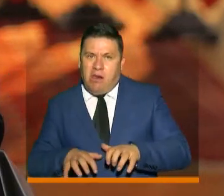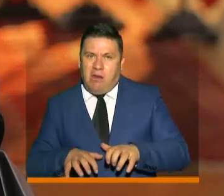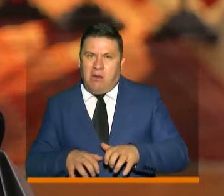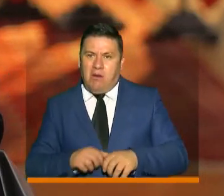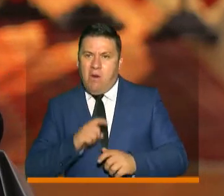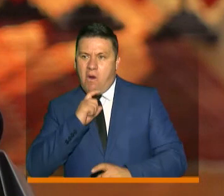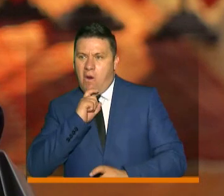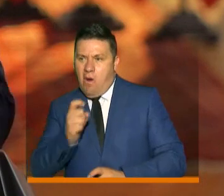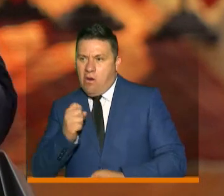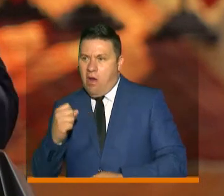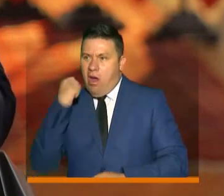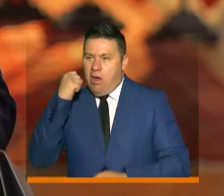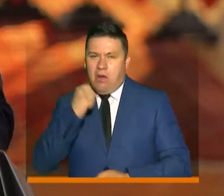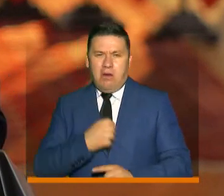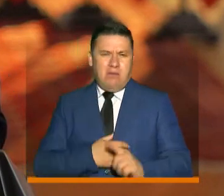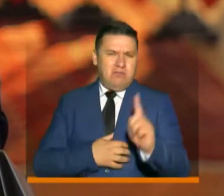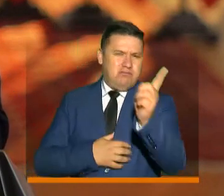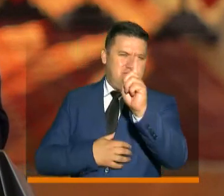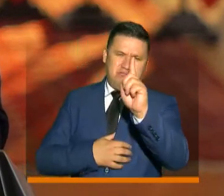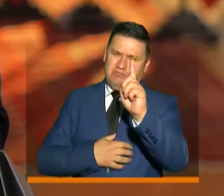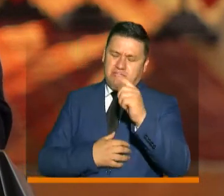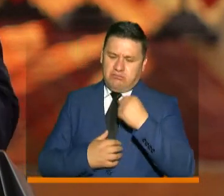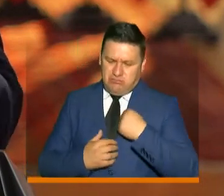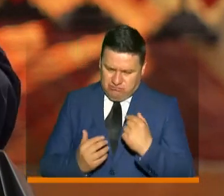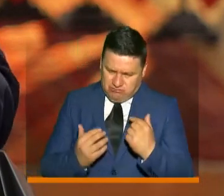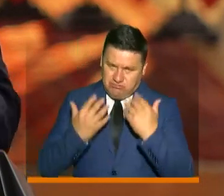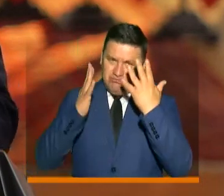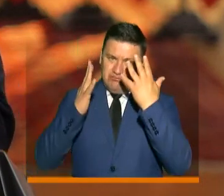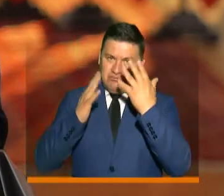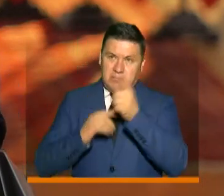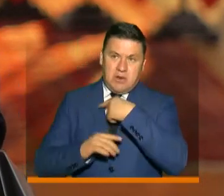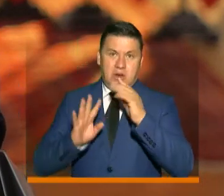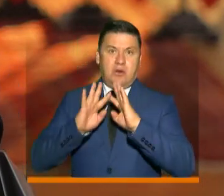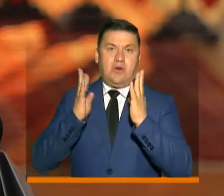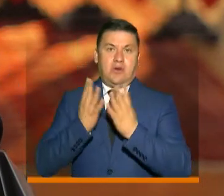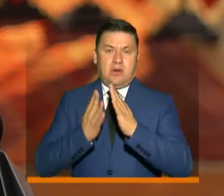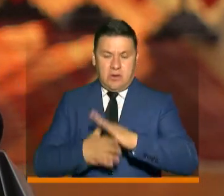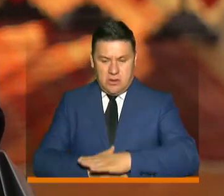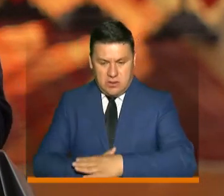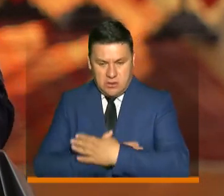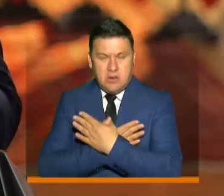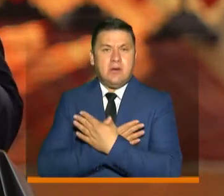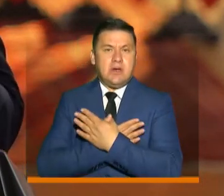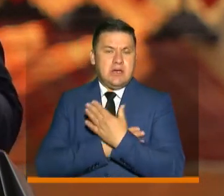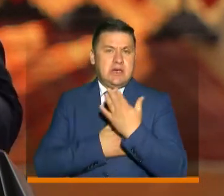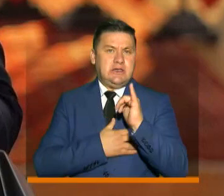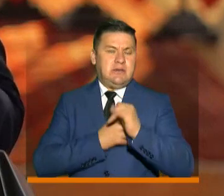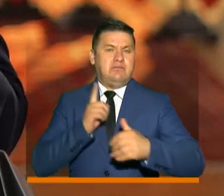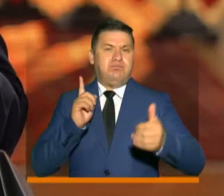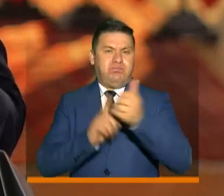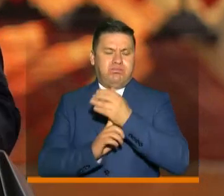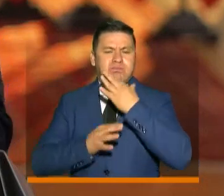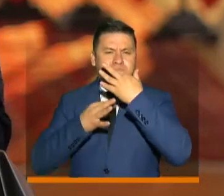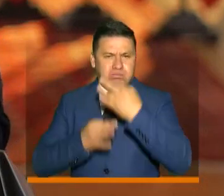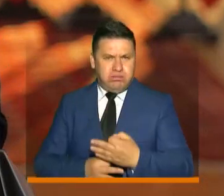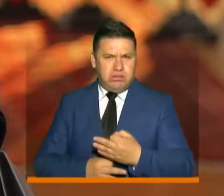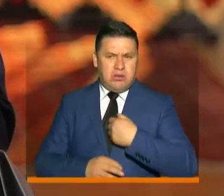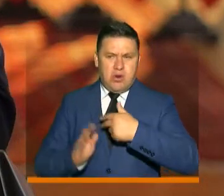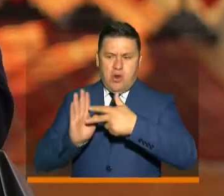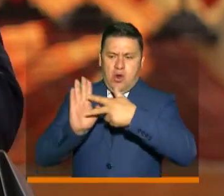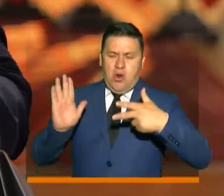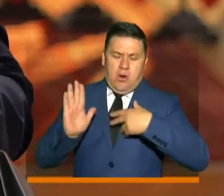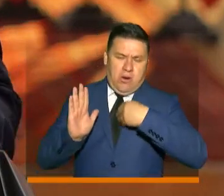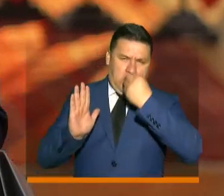triunfo del odio por eso celebramos que con el congreso de la república hayamos hecho realidad de nuestra constitución